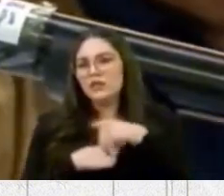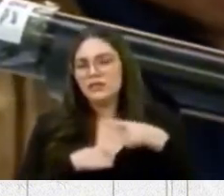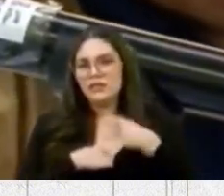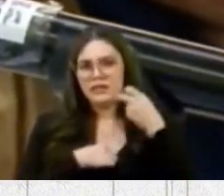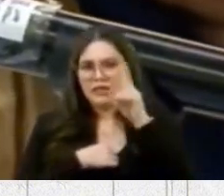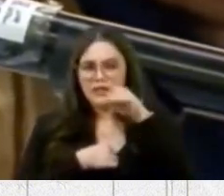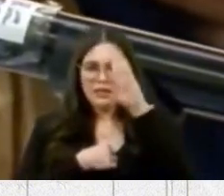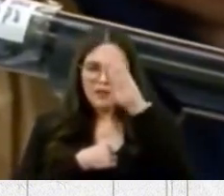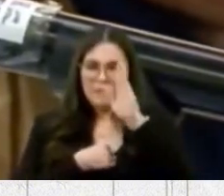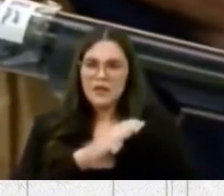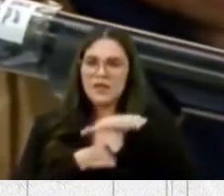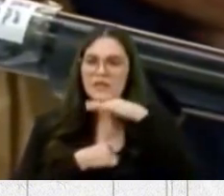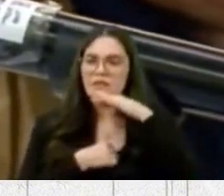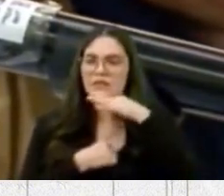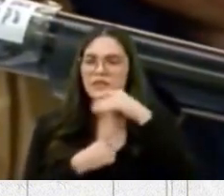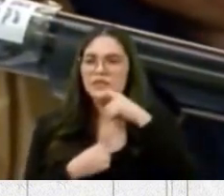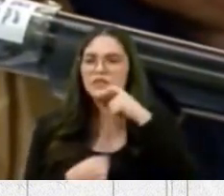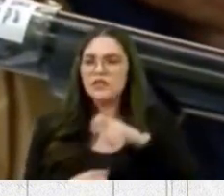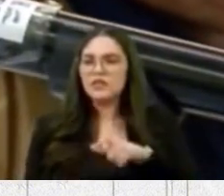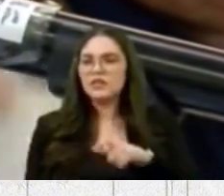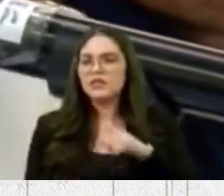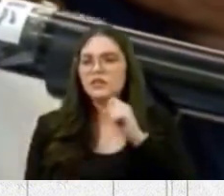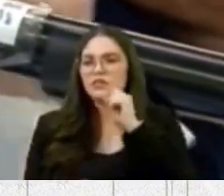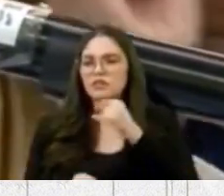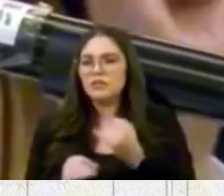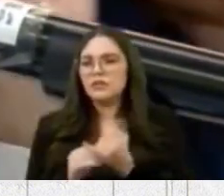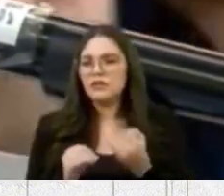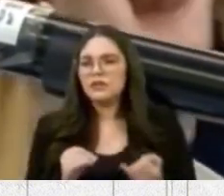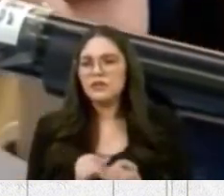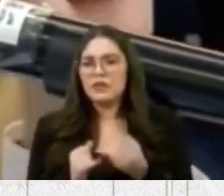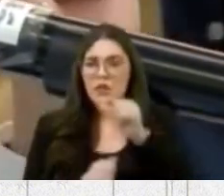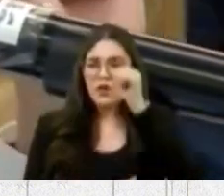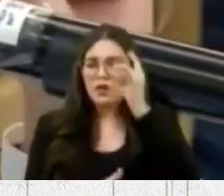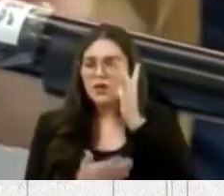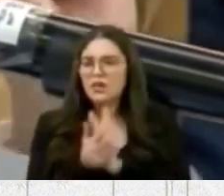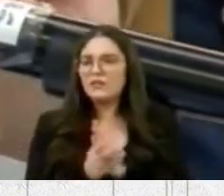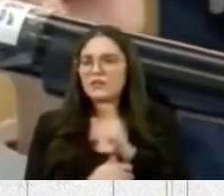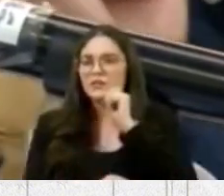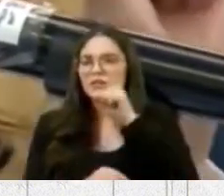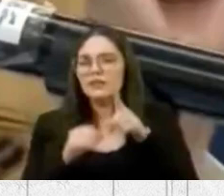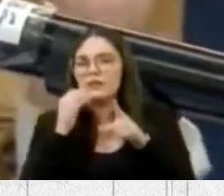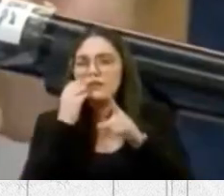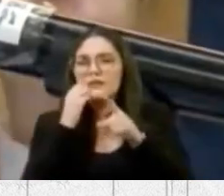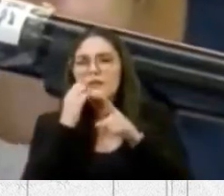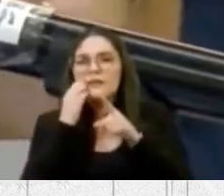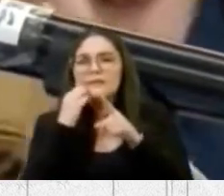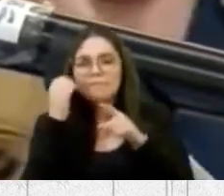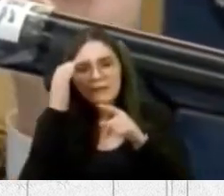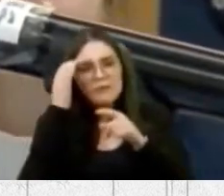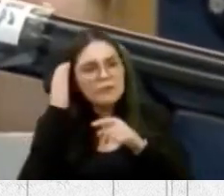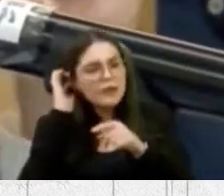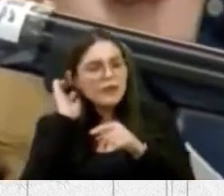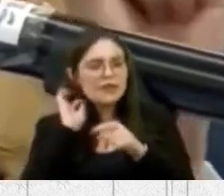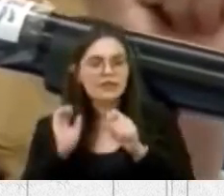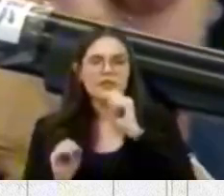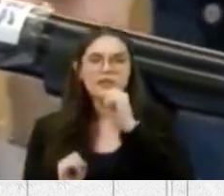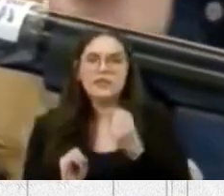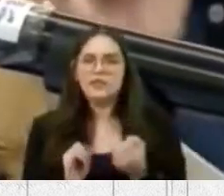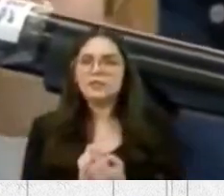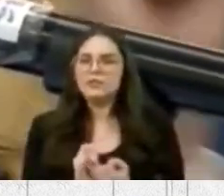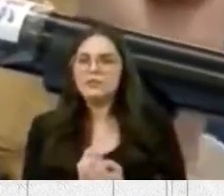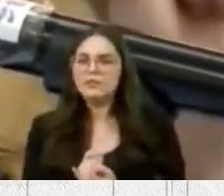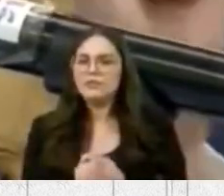corrupción entre la gente. Solo un 6%, ojo, solo un 6%